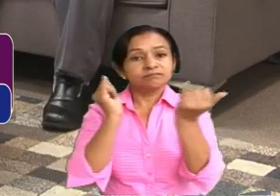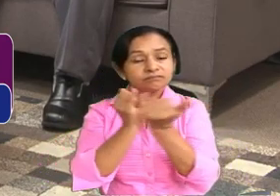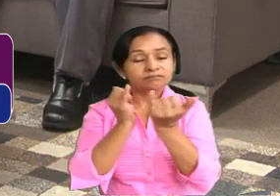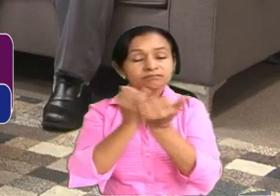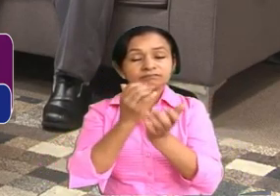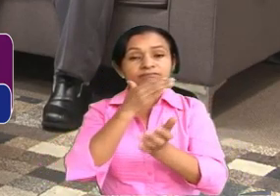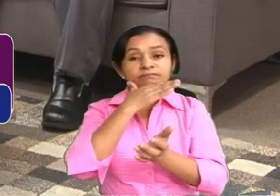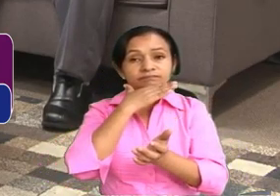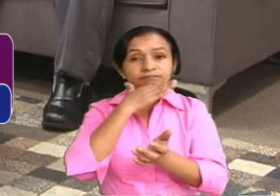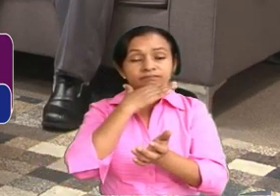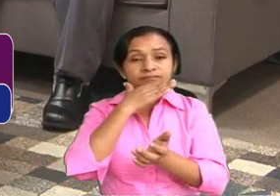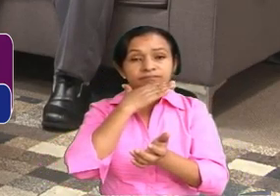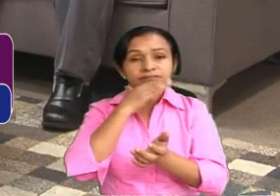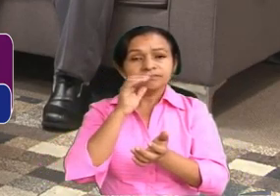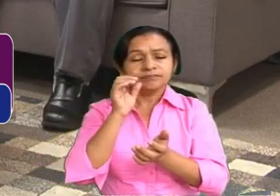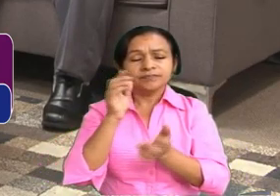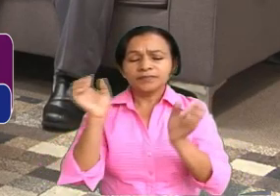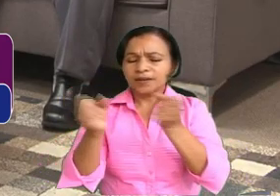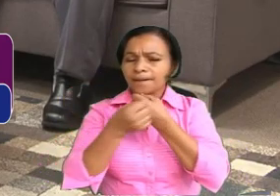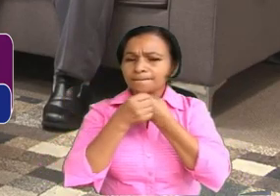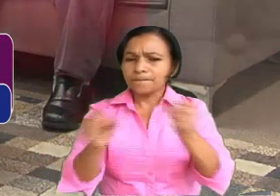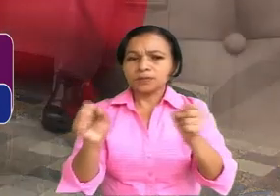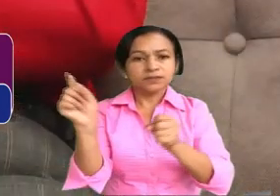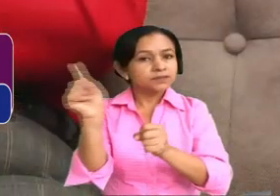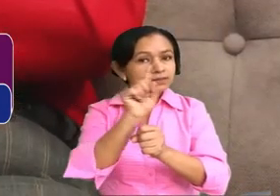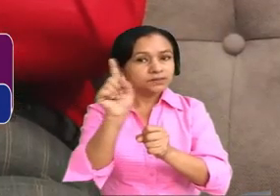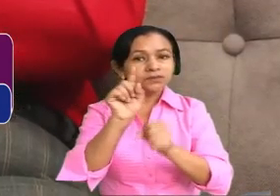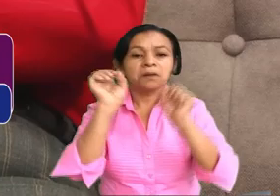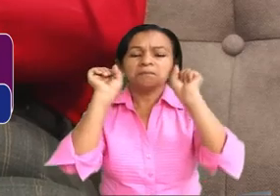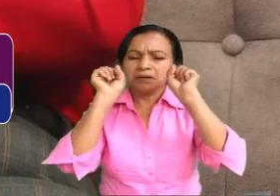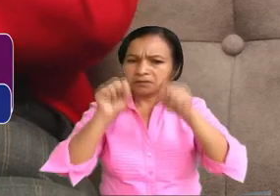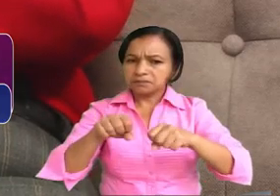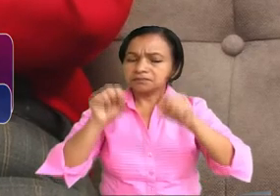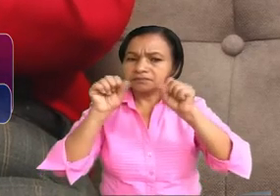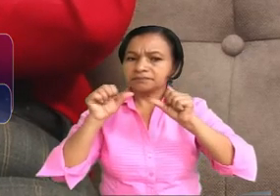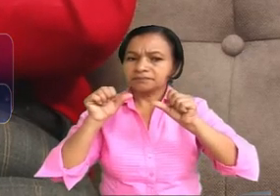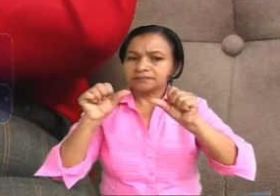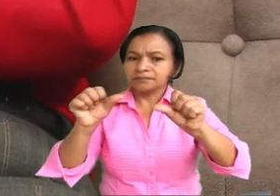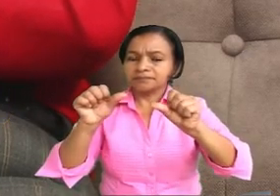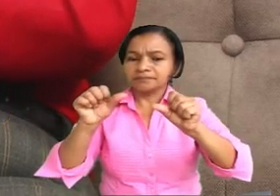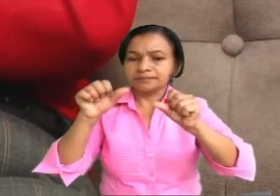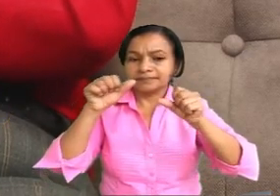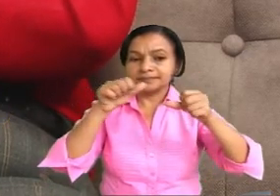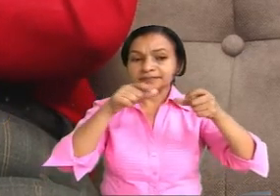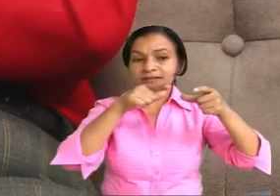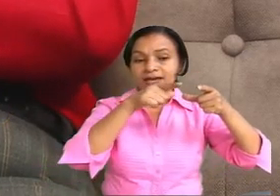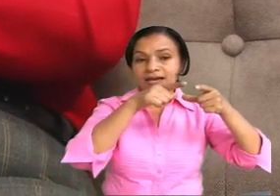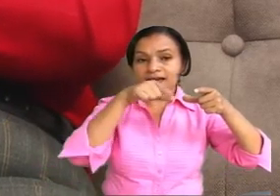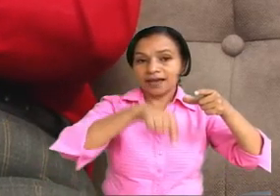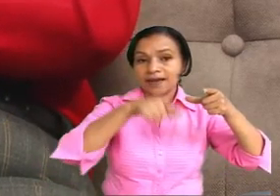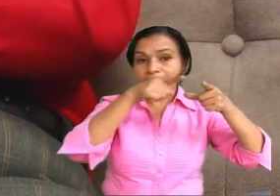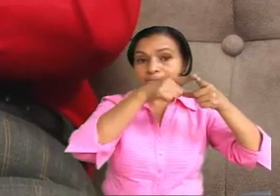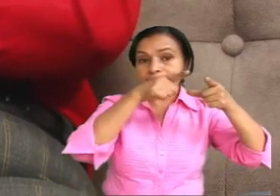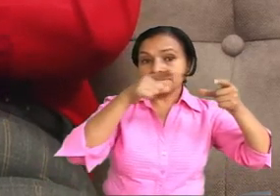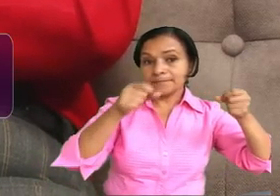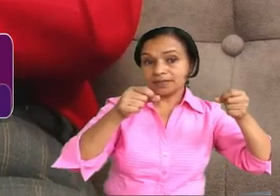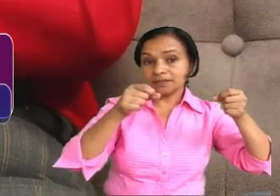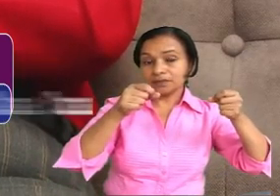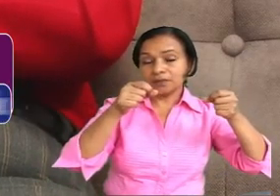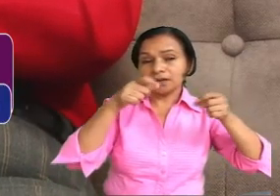pero ahí lo vamos, no es imposible, porque dentro del mismo Pacífico, a veces cuando alguien viene de la zona